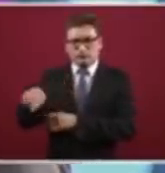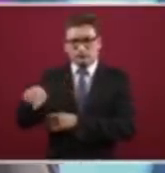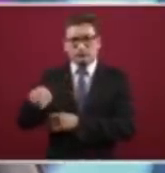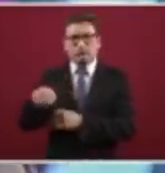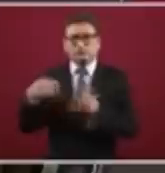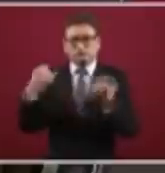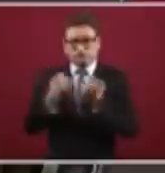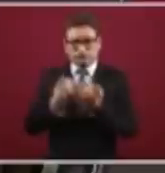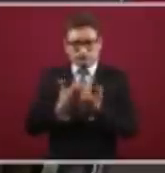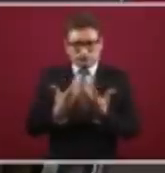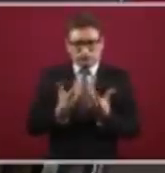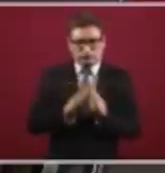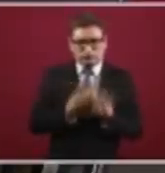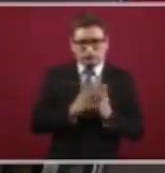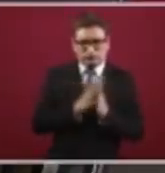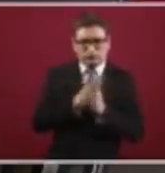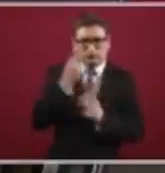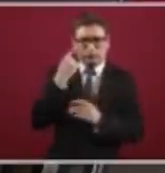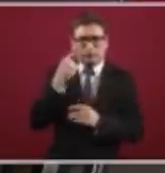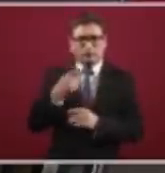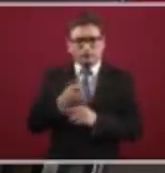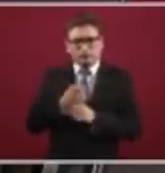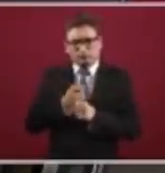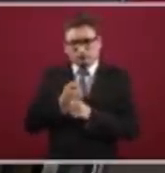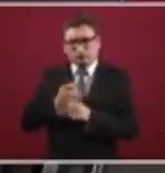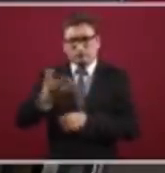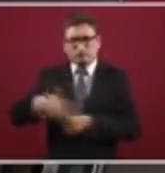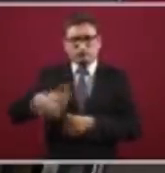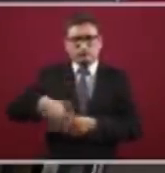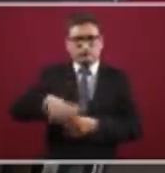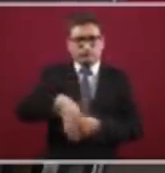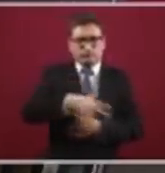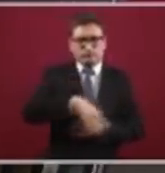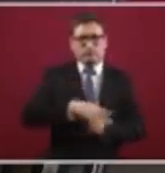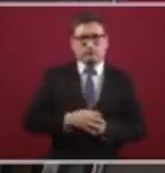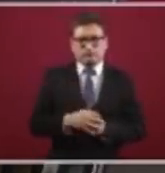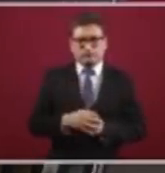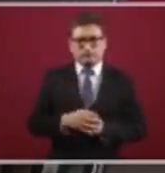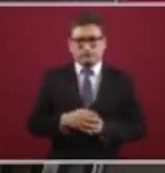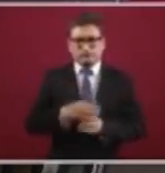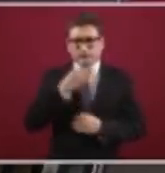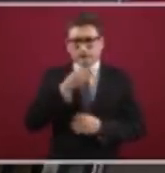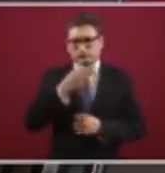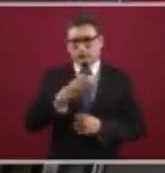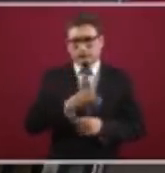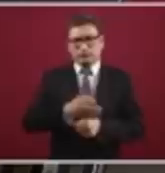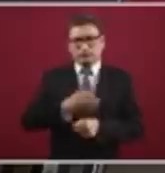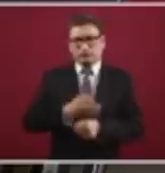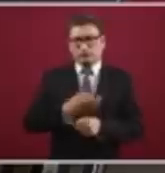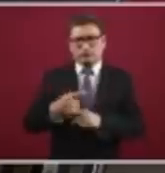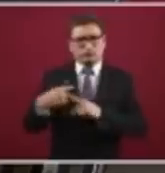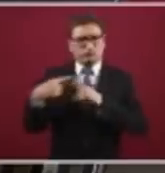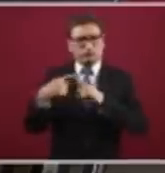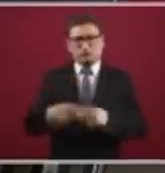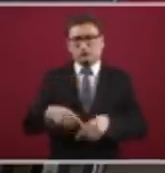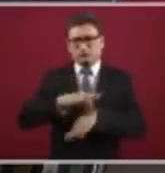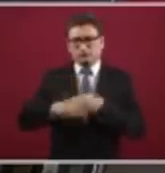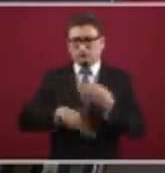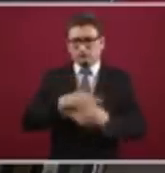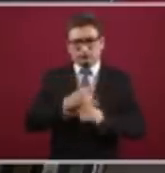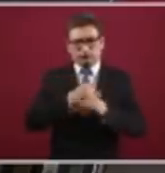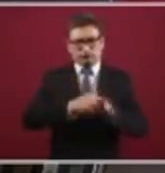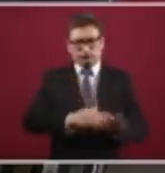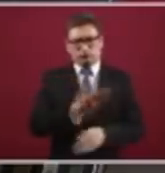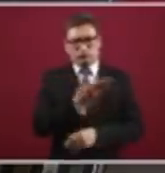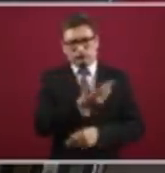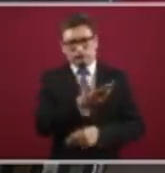llevan tsja en las tareas de búsqueda hasta ahora de señalar que todos los requerimientos de información que se han